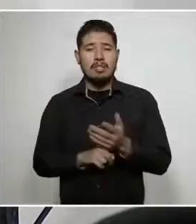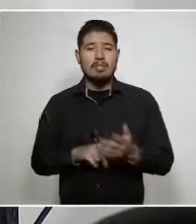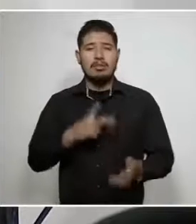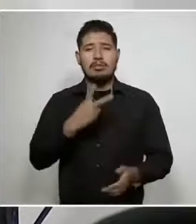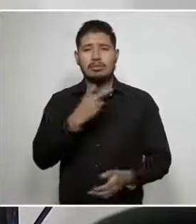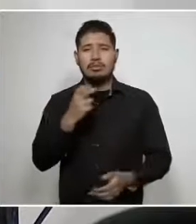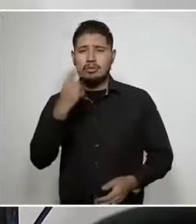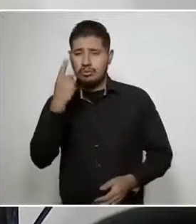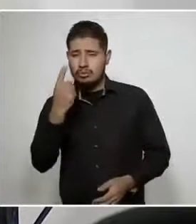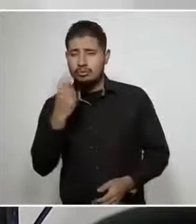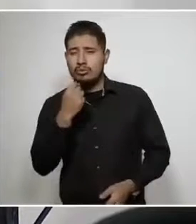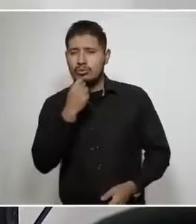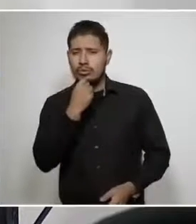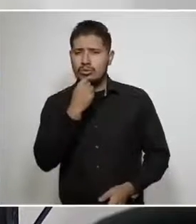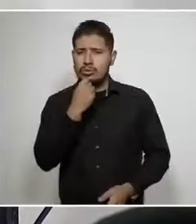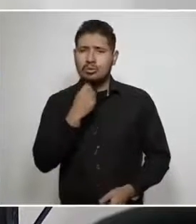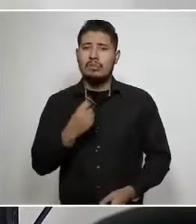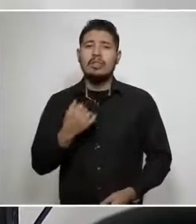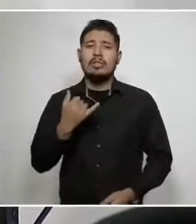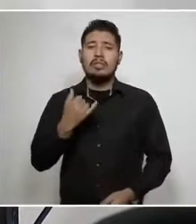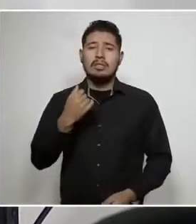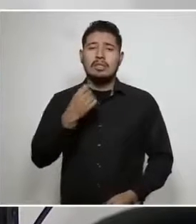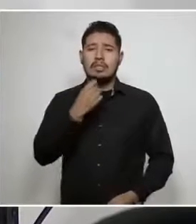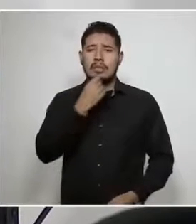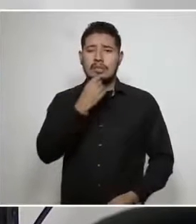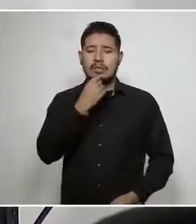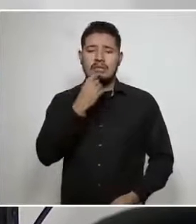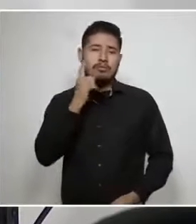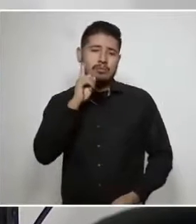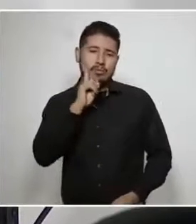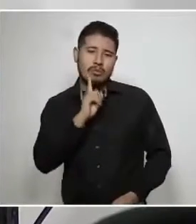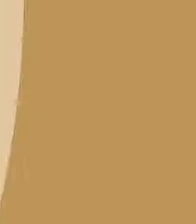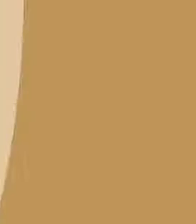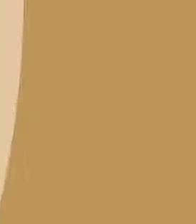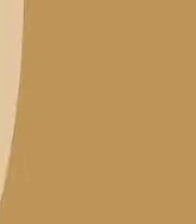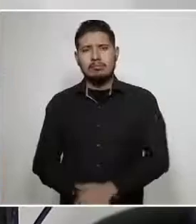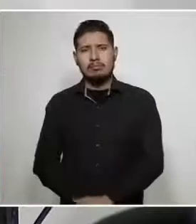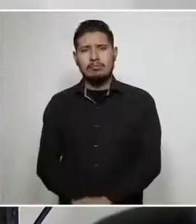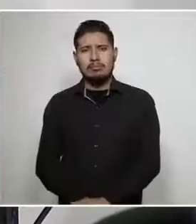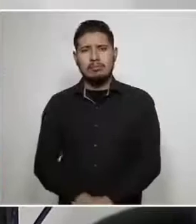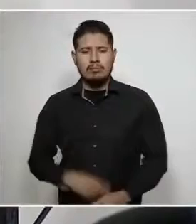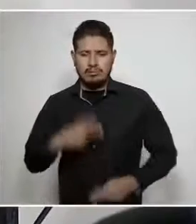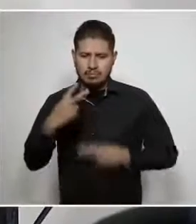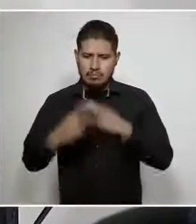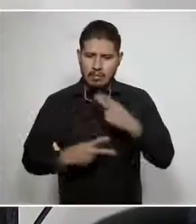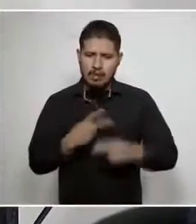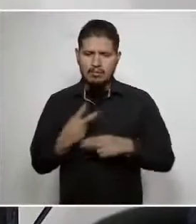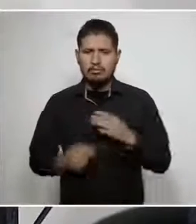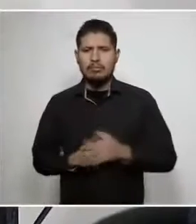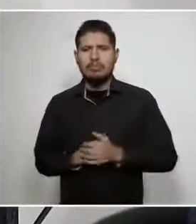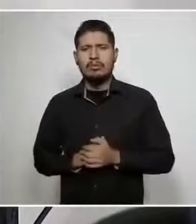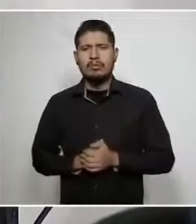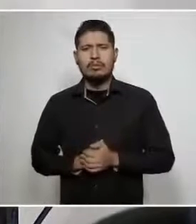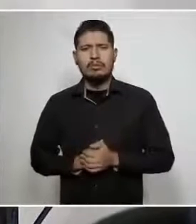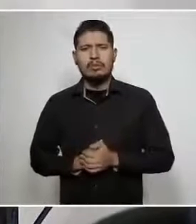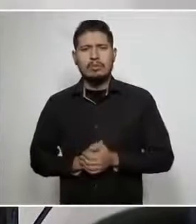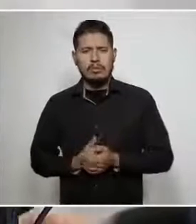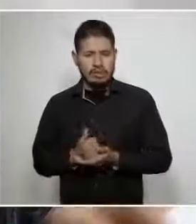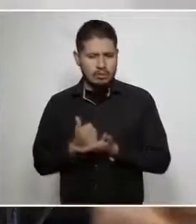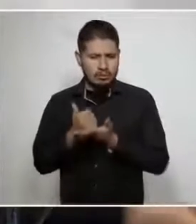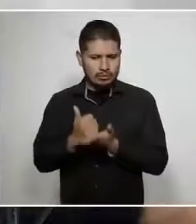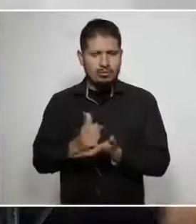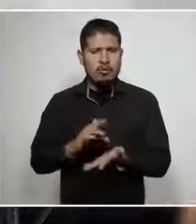13.201 niños y niñas con discapacidad. Vamos a continuar